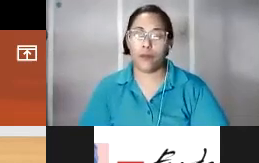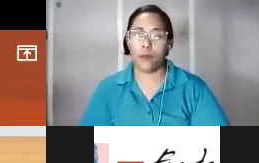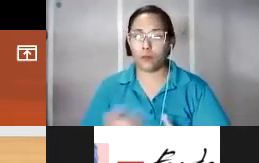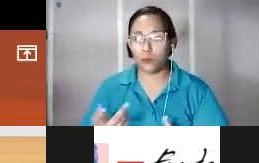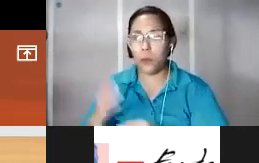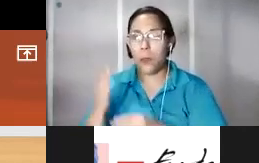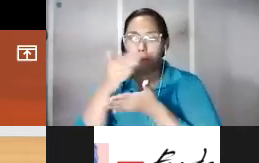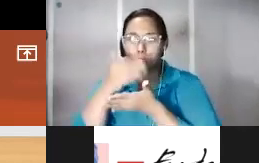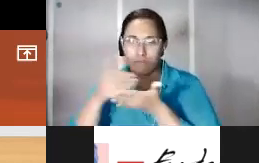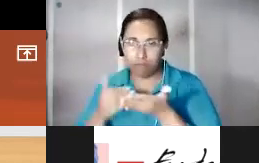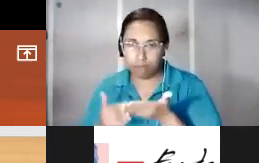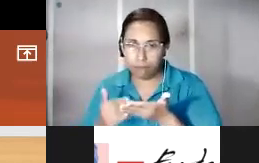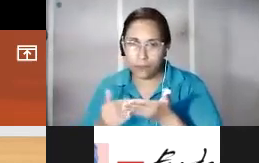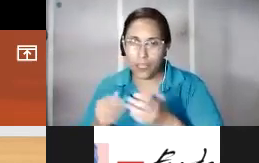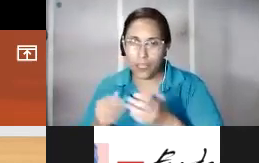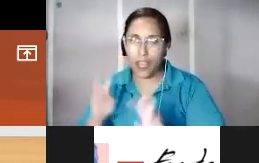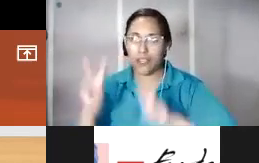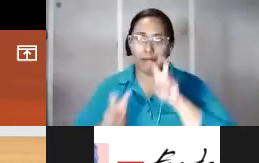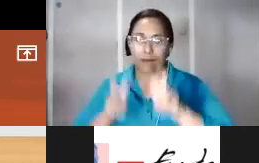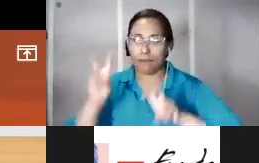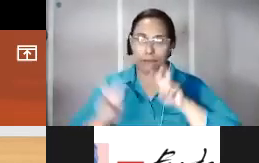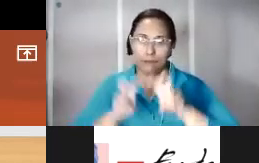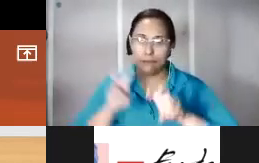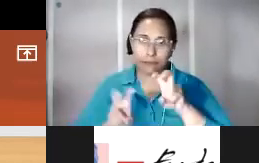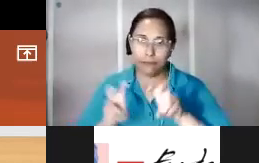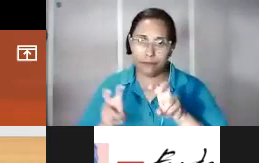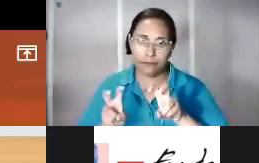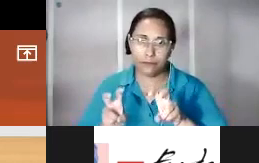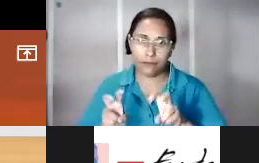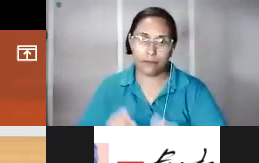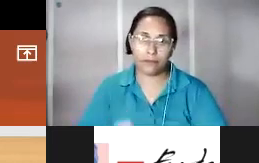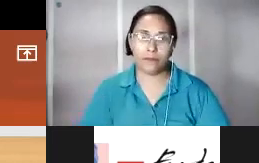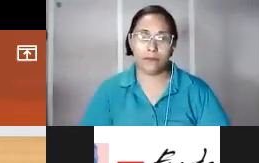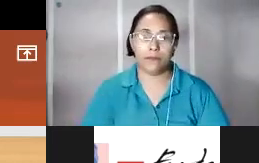aspecto del carnaval y si